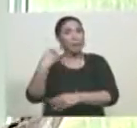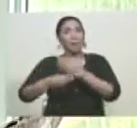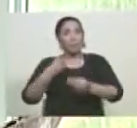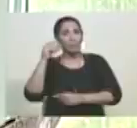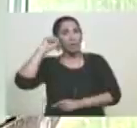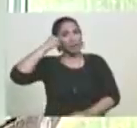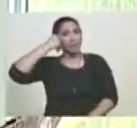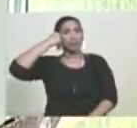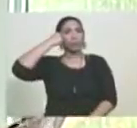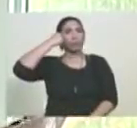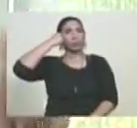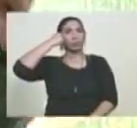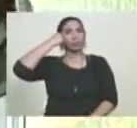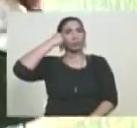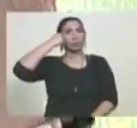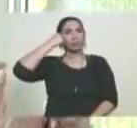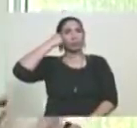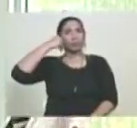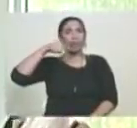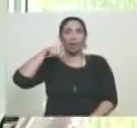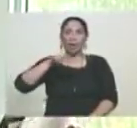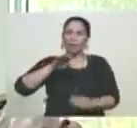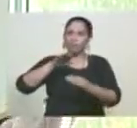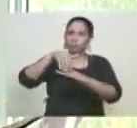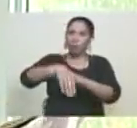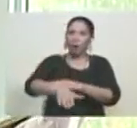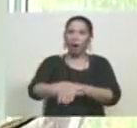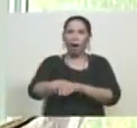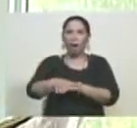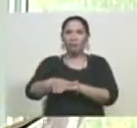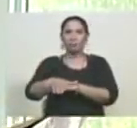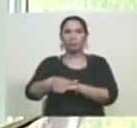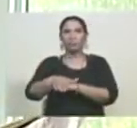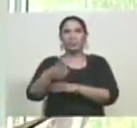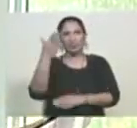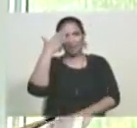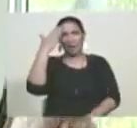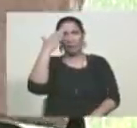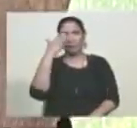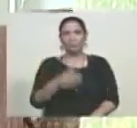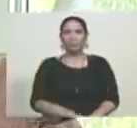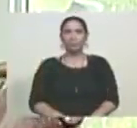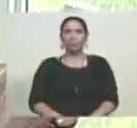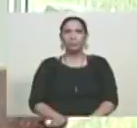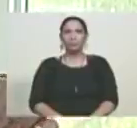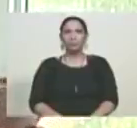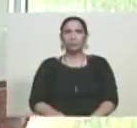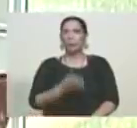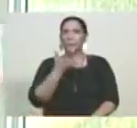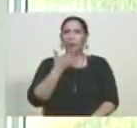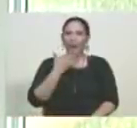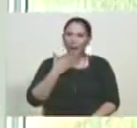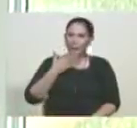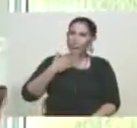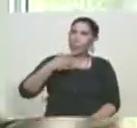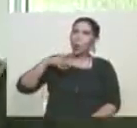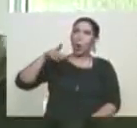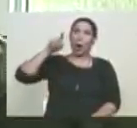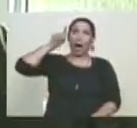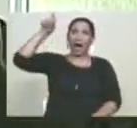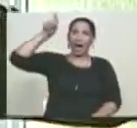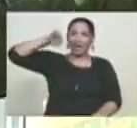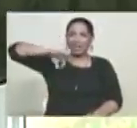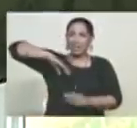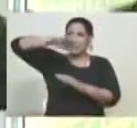jefe. Porque aguas abajo, uno sabe que si arriba las cabeceras quedan sin agua,